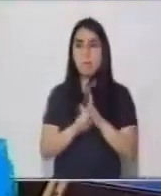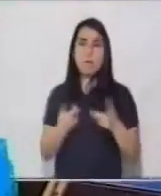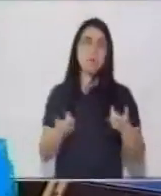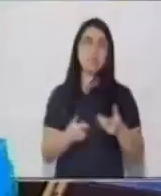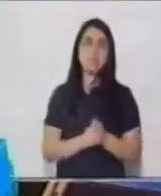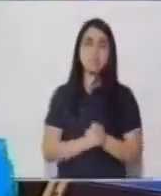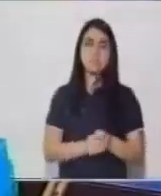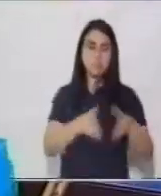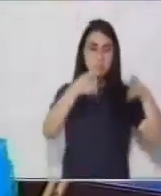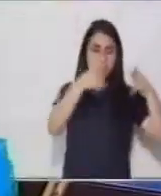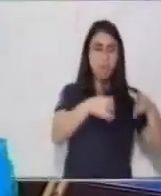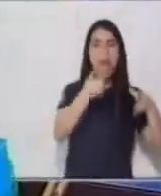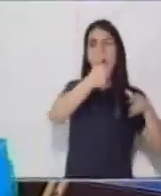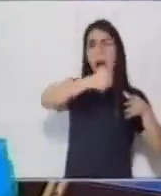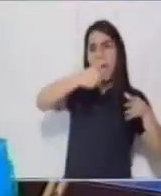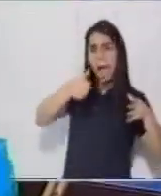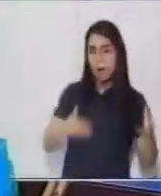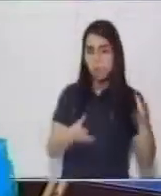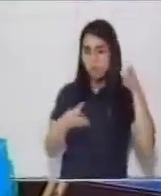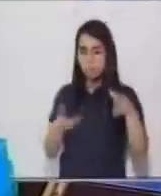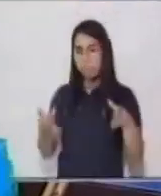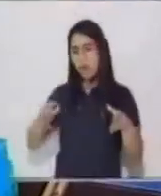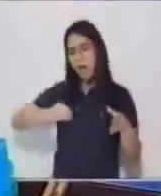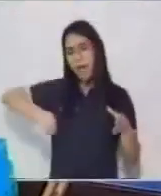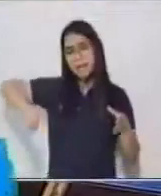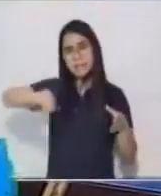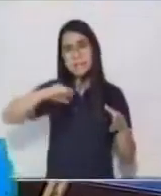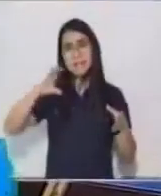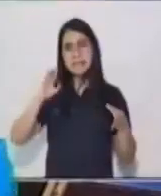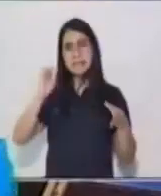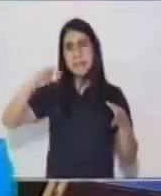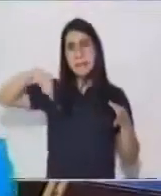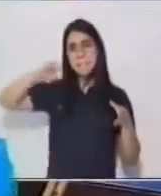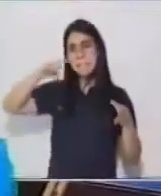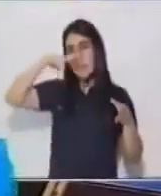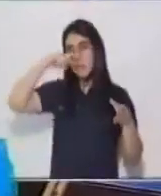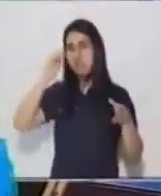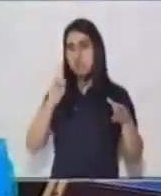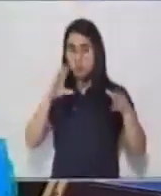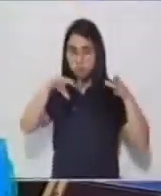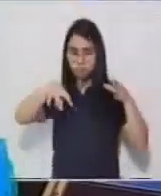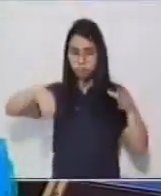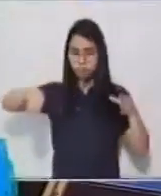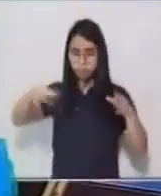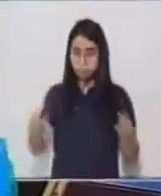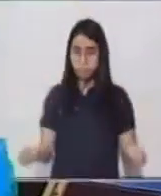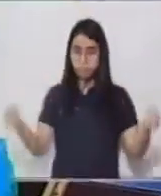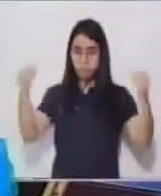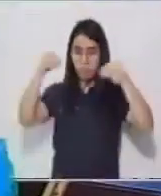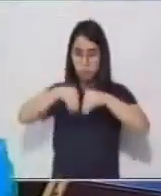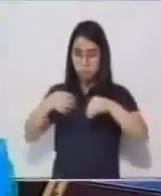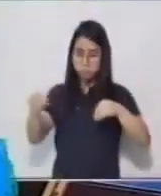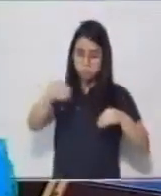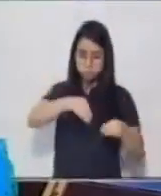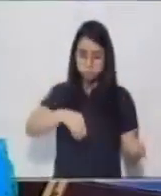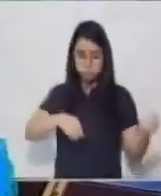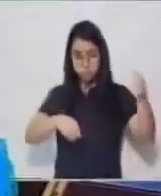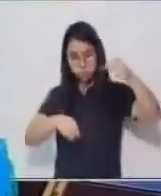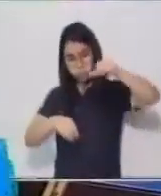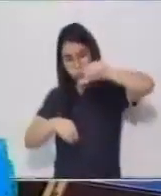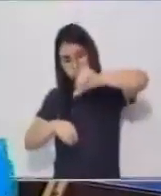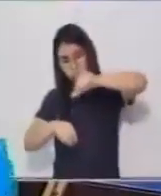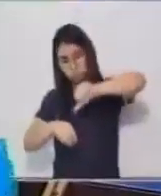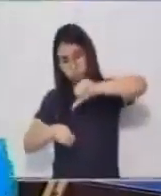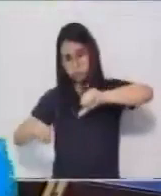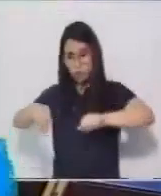coloca así, acá, y va colocando los blocks uno sobre otro para ir elevando